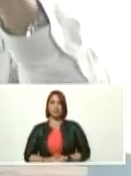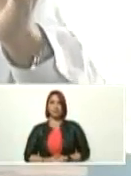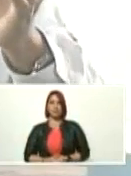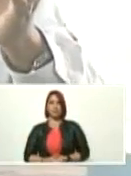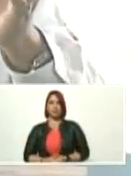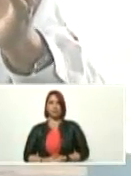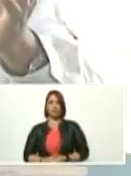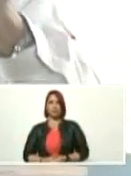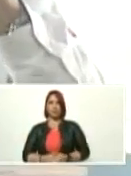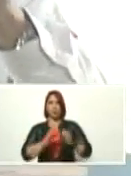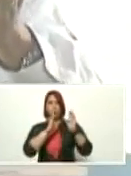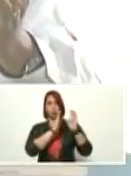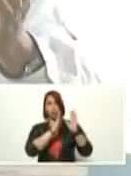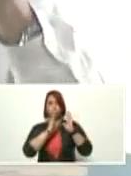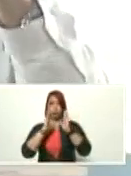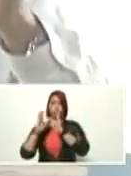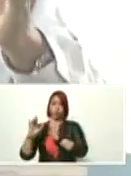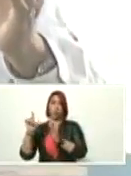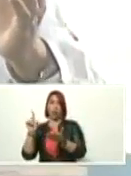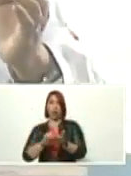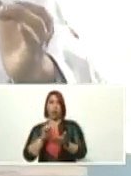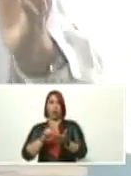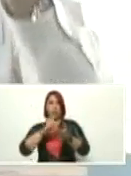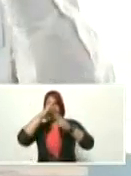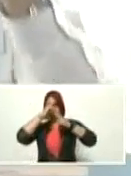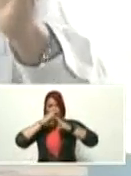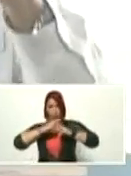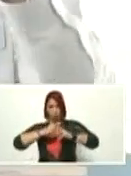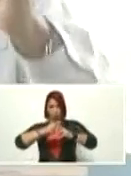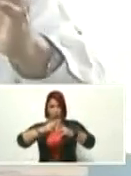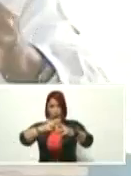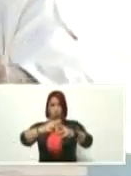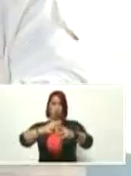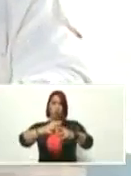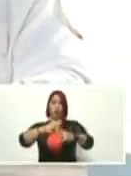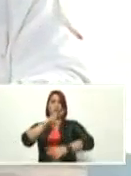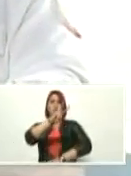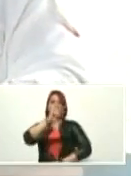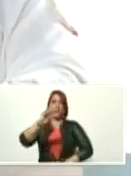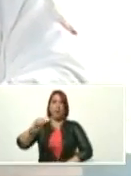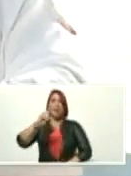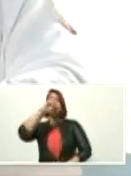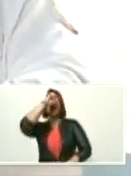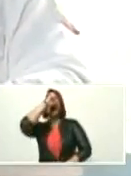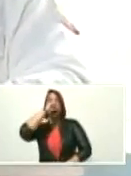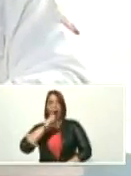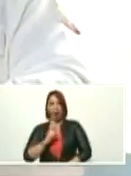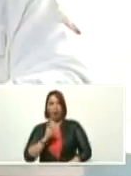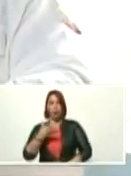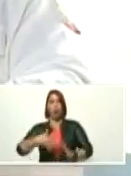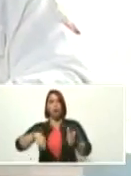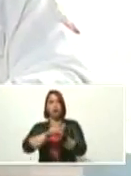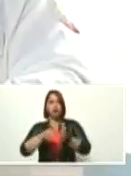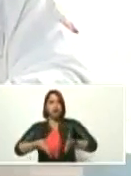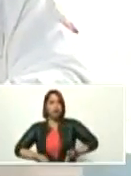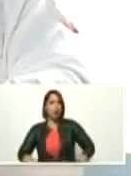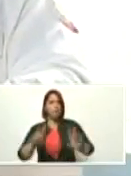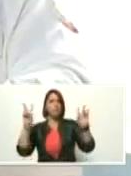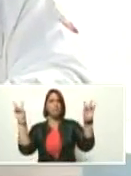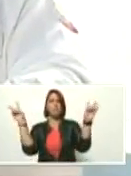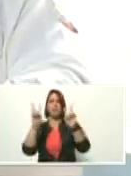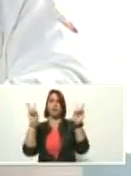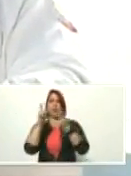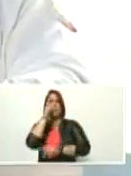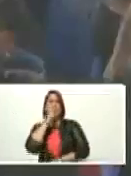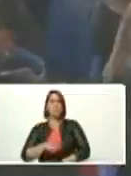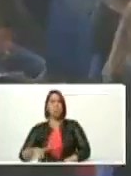que es la colección de libros en homenaje a los 20 años de la resurrección y victoria del